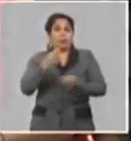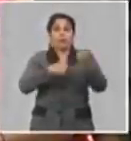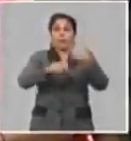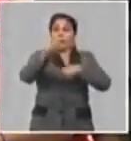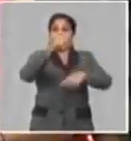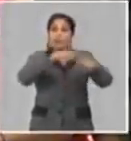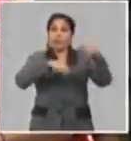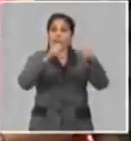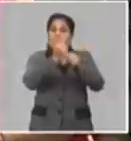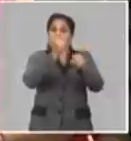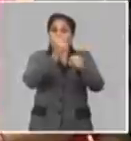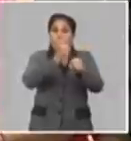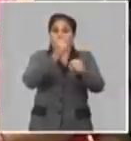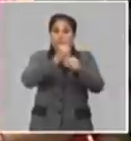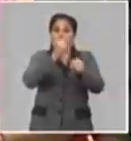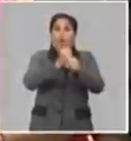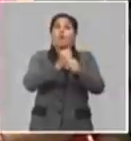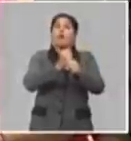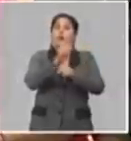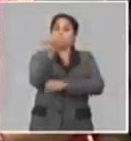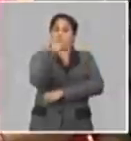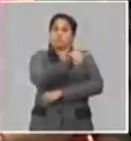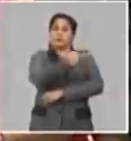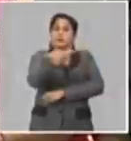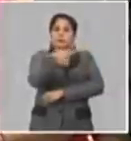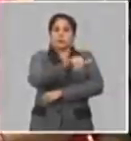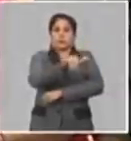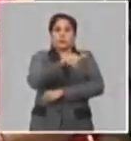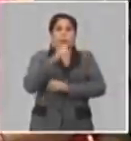centros laborales, centros de trabajo,